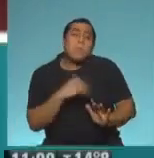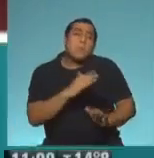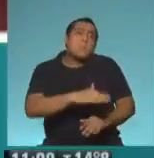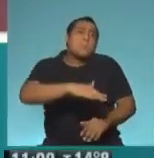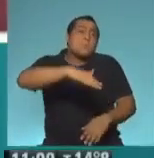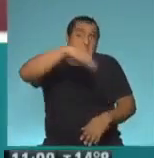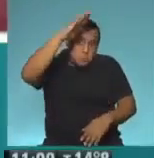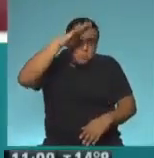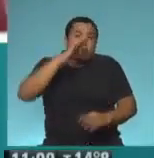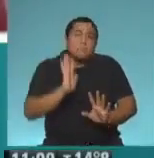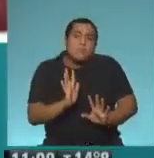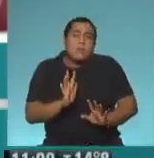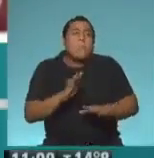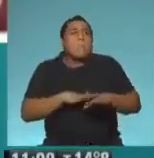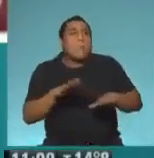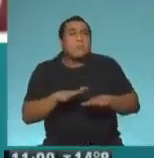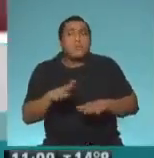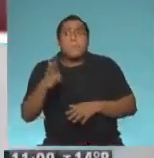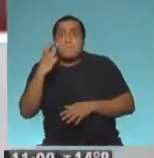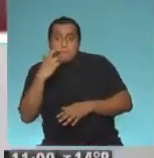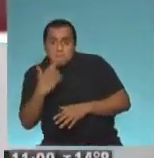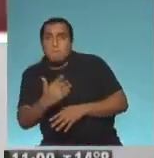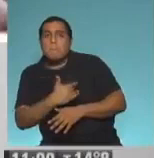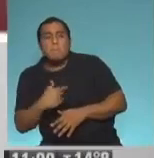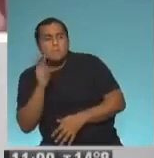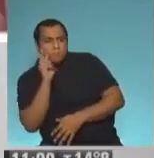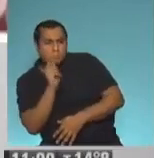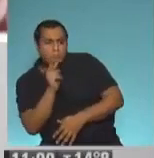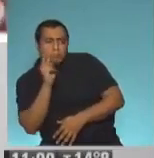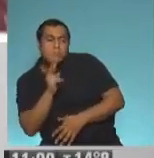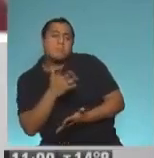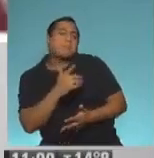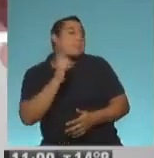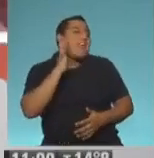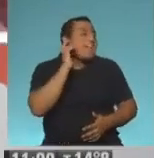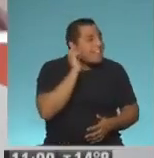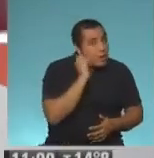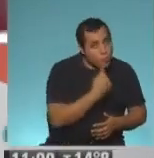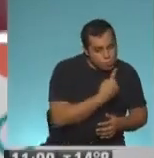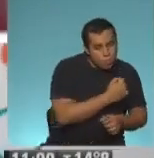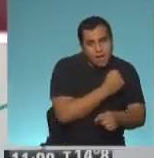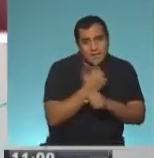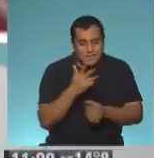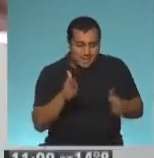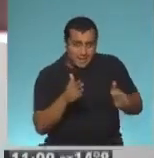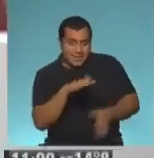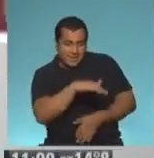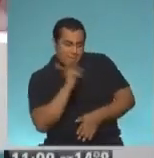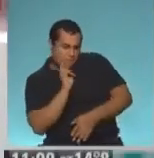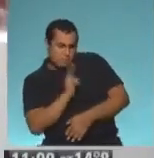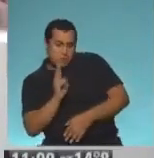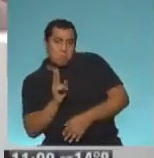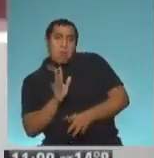grandes, por ahí ese es un momento donde los papás lo suelen observar entre el año y los 3 años, pero también hay muchos chicos que pasan